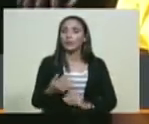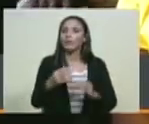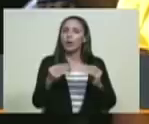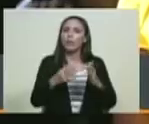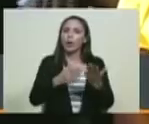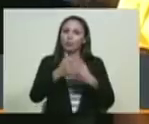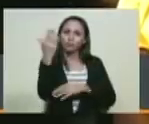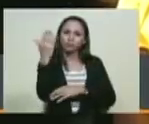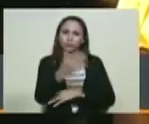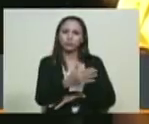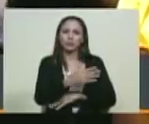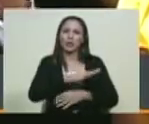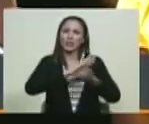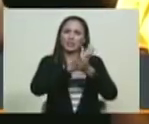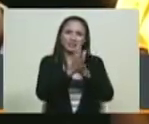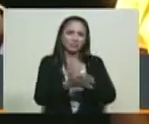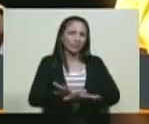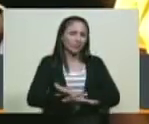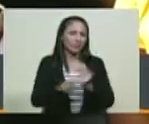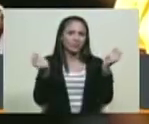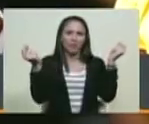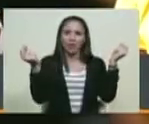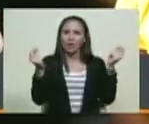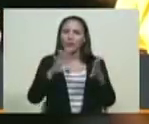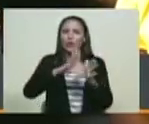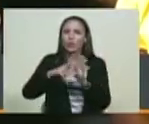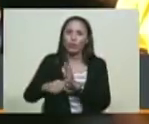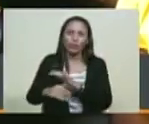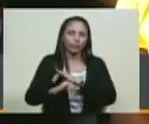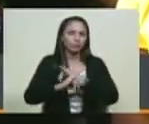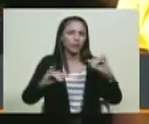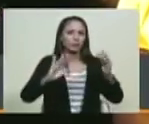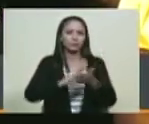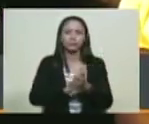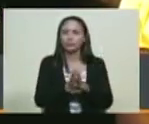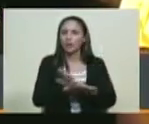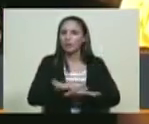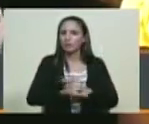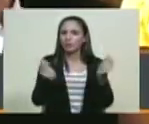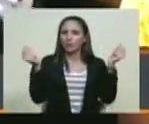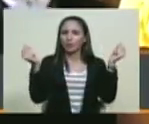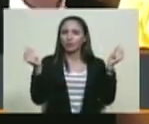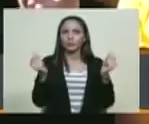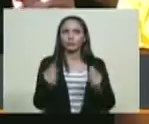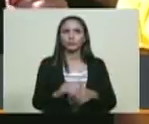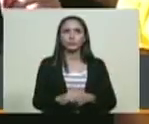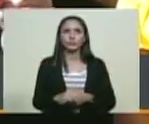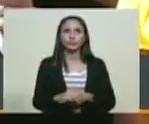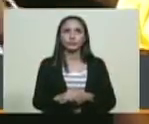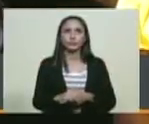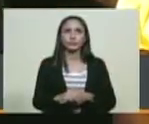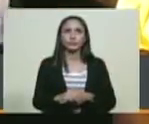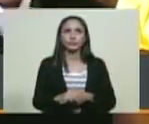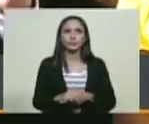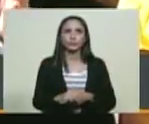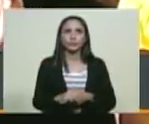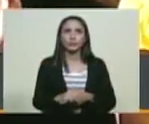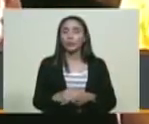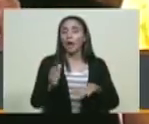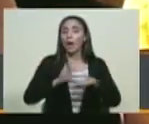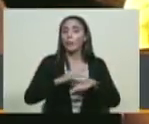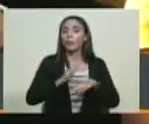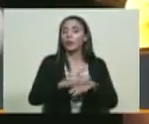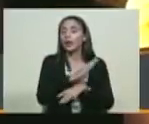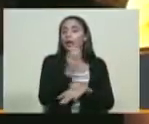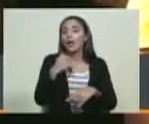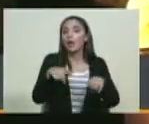la corrupción es estabilizar al país, porque al lado de un corrupto hay un corruptor y así